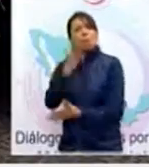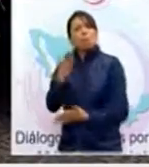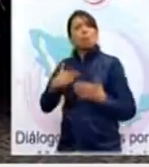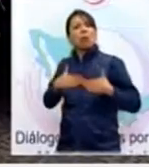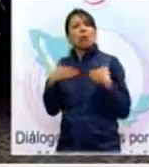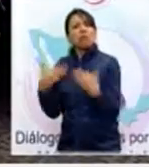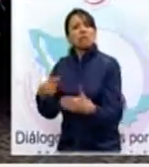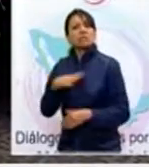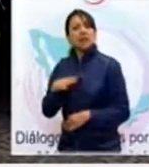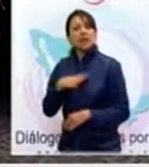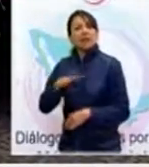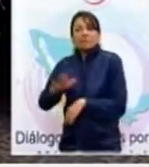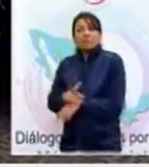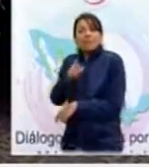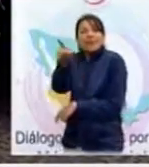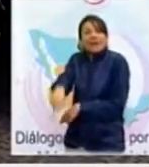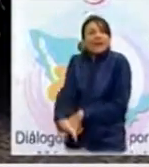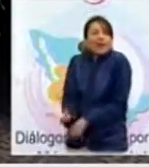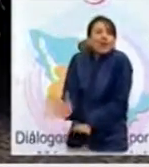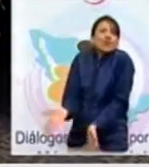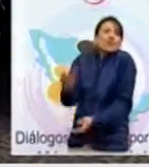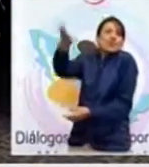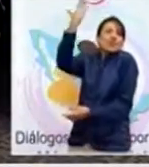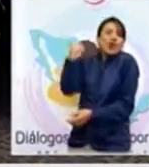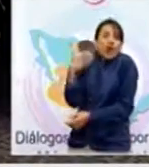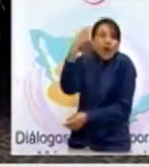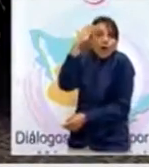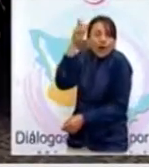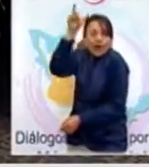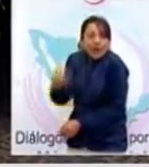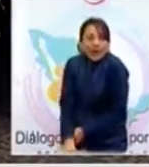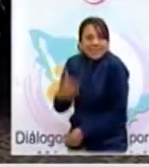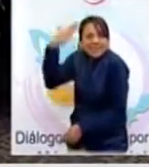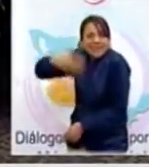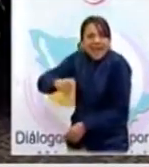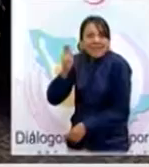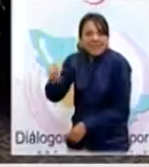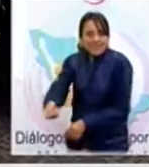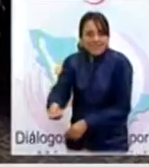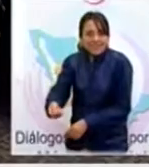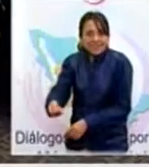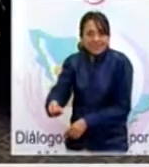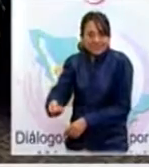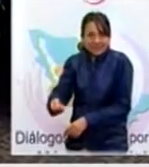es la propia colonia o es el pueblo finalmente quien los destituye. Bueno, es un ejercicio que finalmente